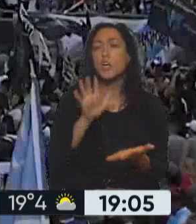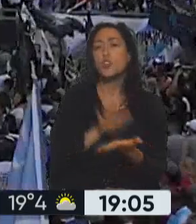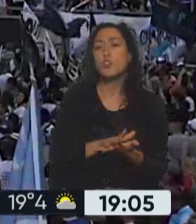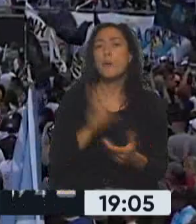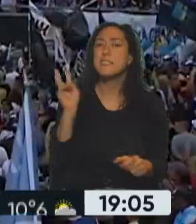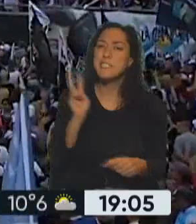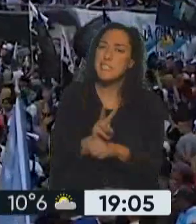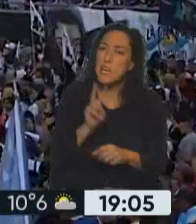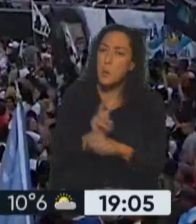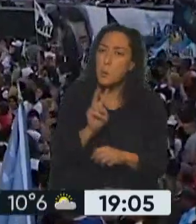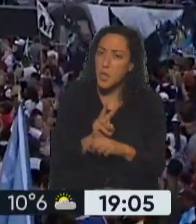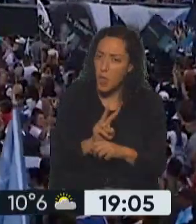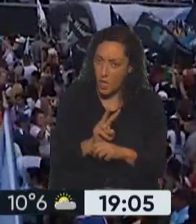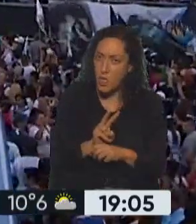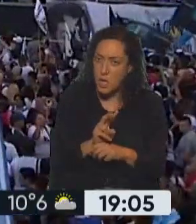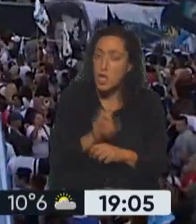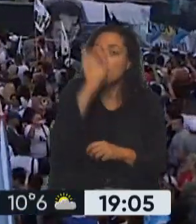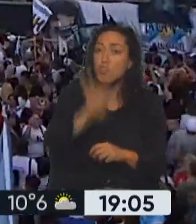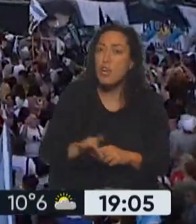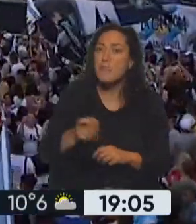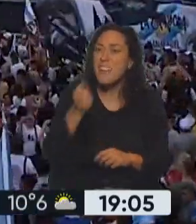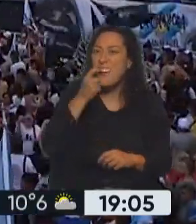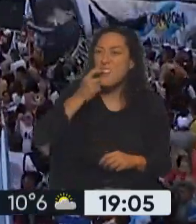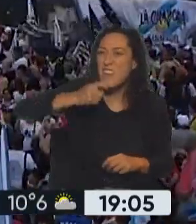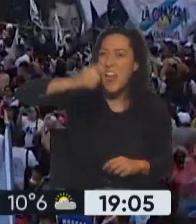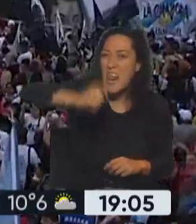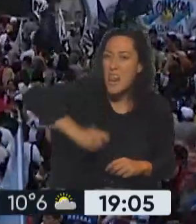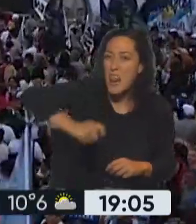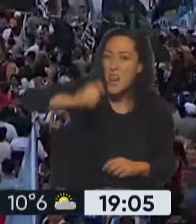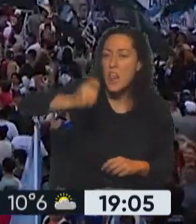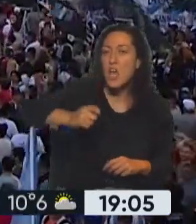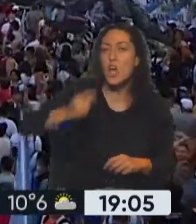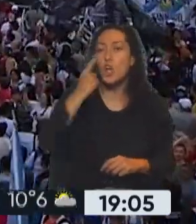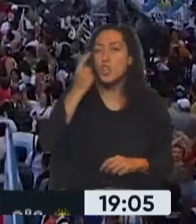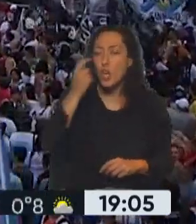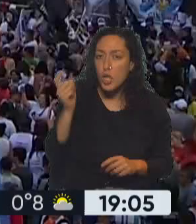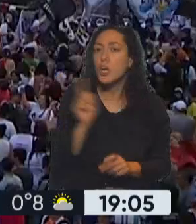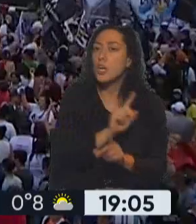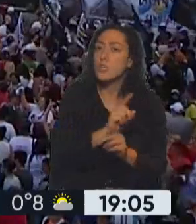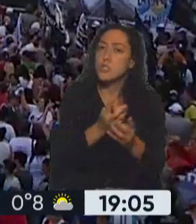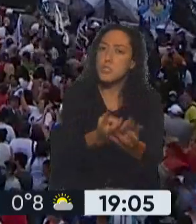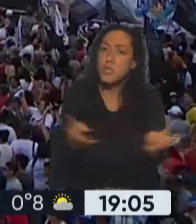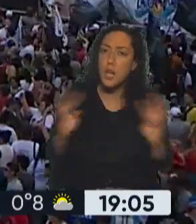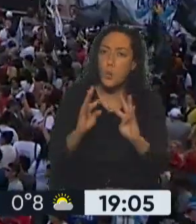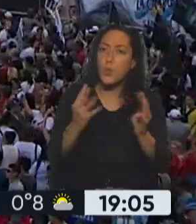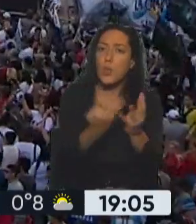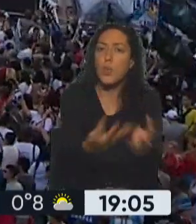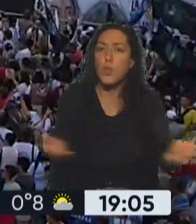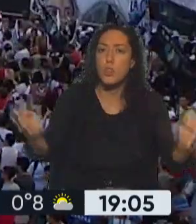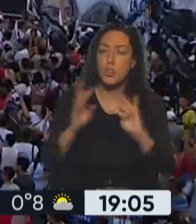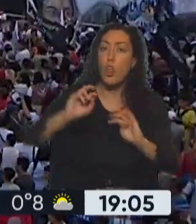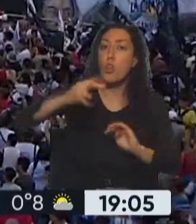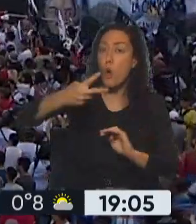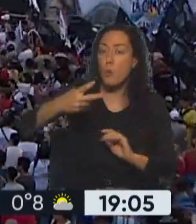seguridad. Tiene que ver no solo con un detector de metales, no solo con un doble circuito de prevención. ¿A dónde va?